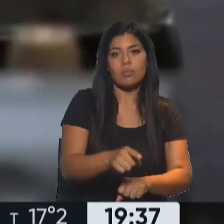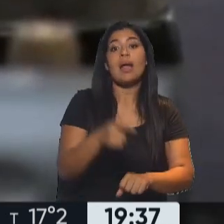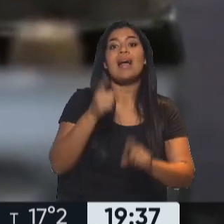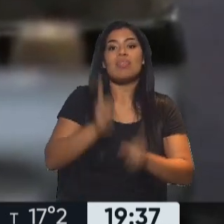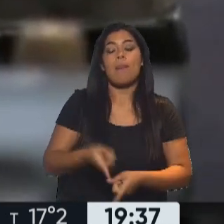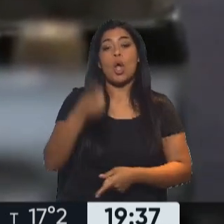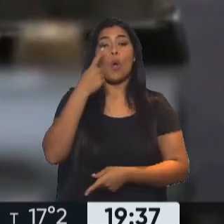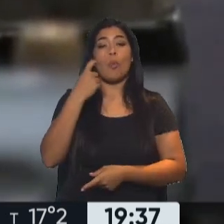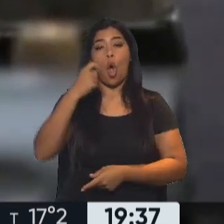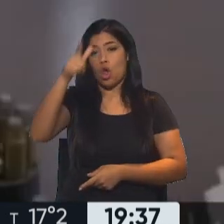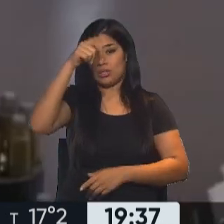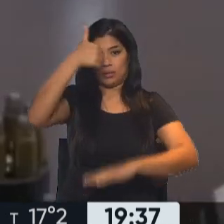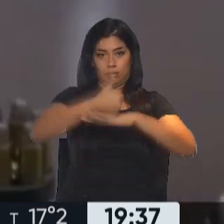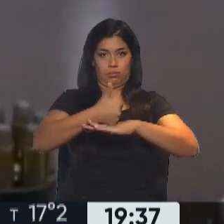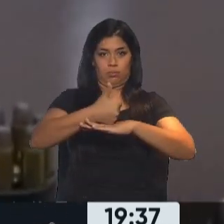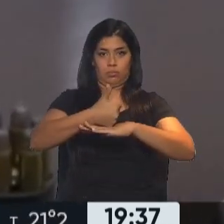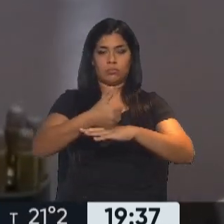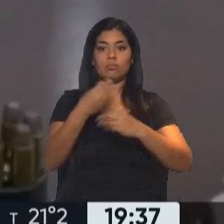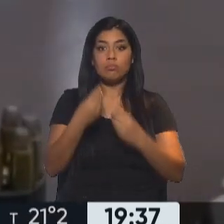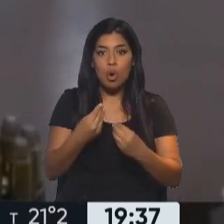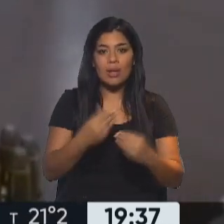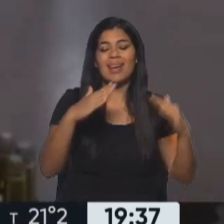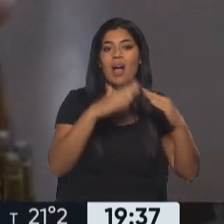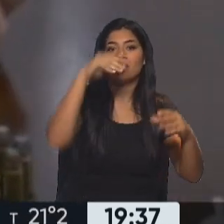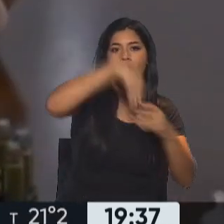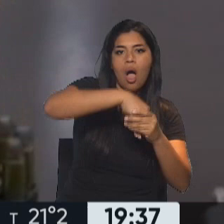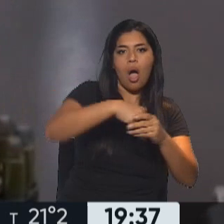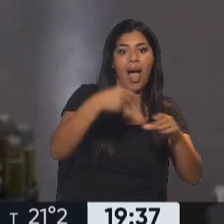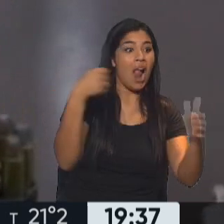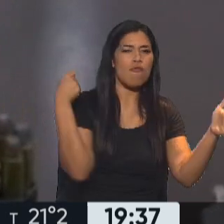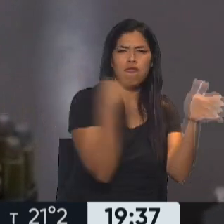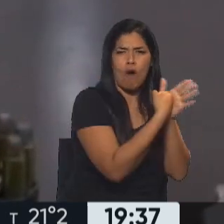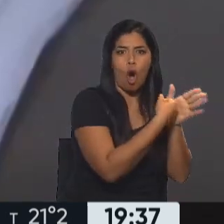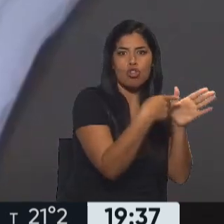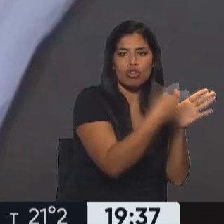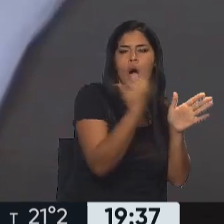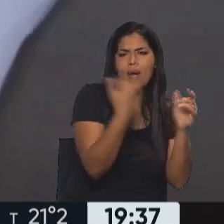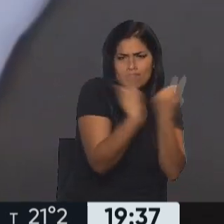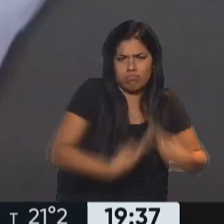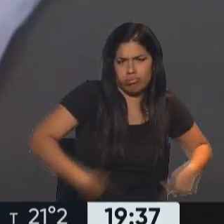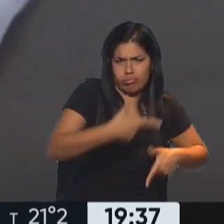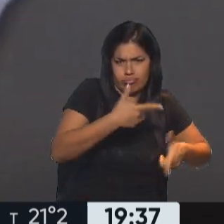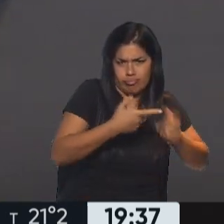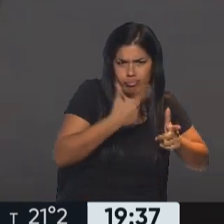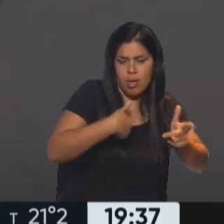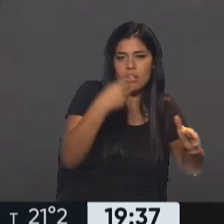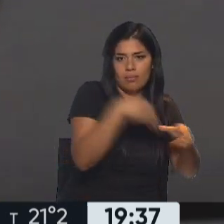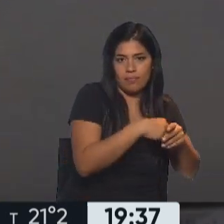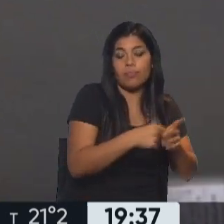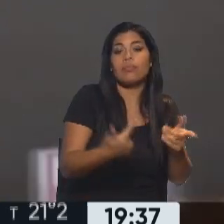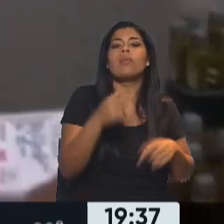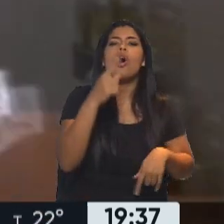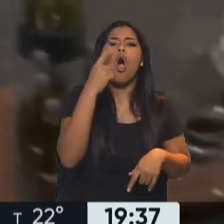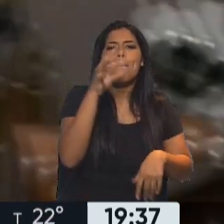luego de que encontraran un arsenal en su casa tras amenazar a sus hijas el cirujano fue detenido luego de dos